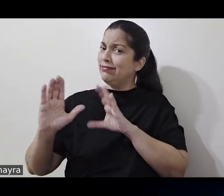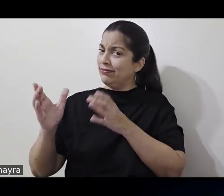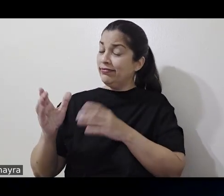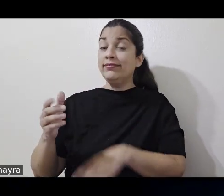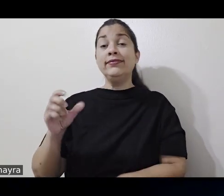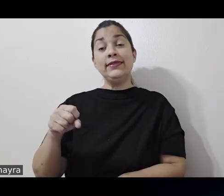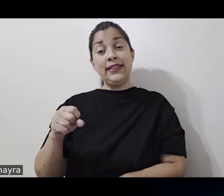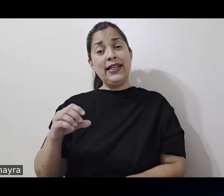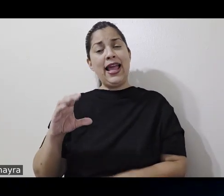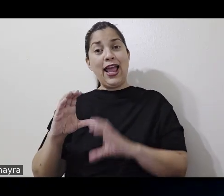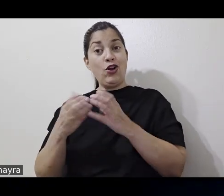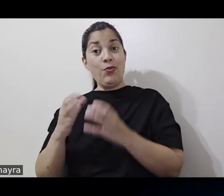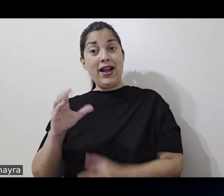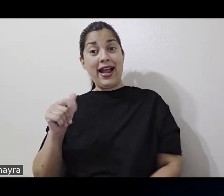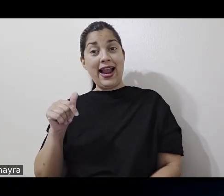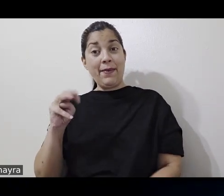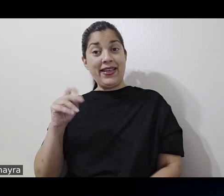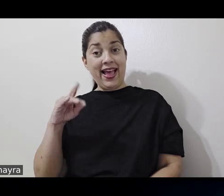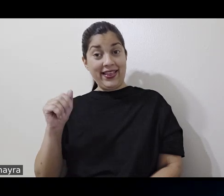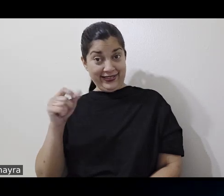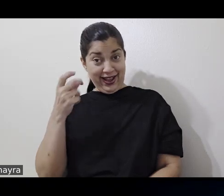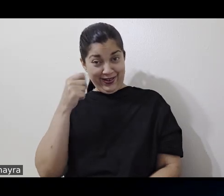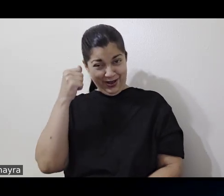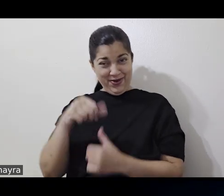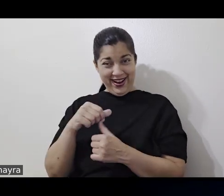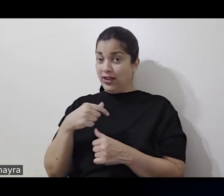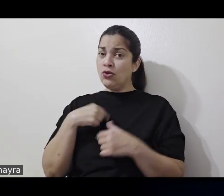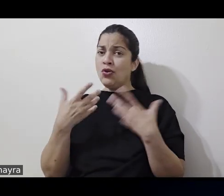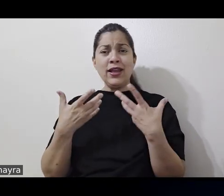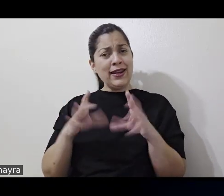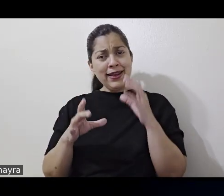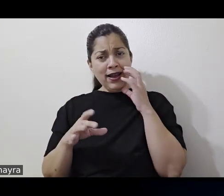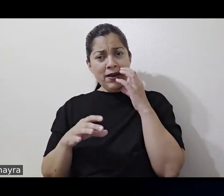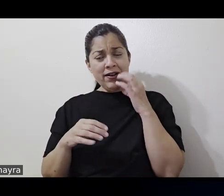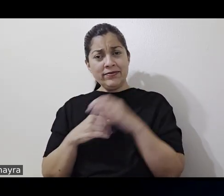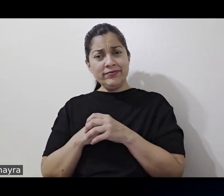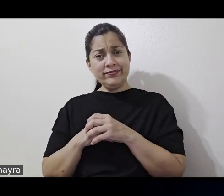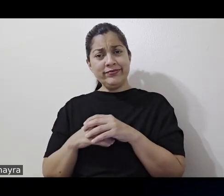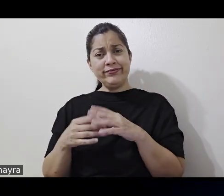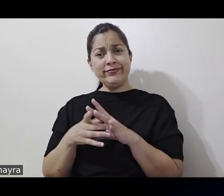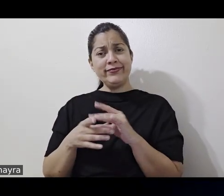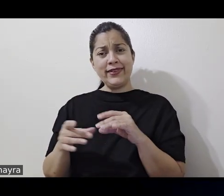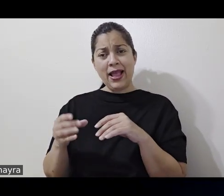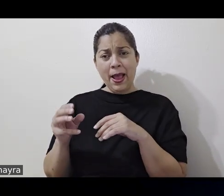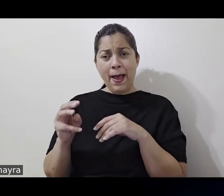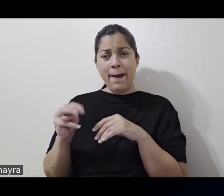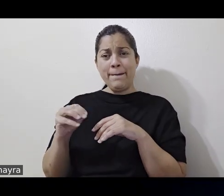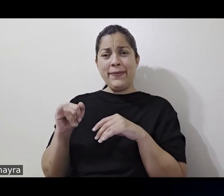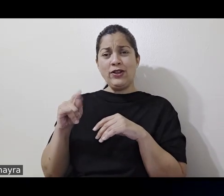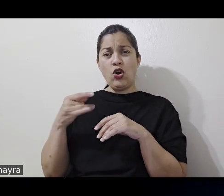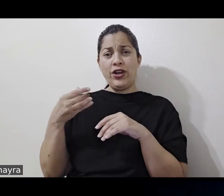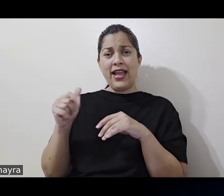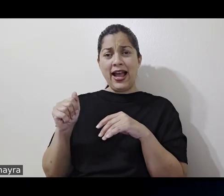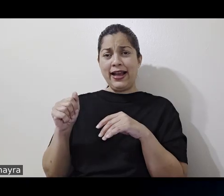de Calamidades, ¿te acuerdas que yo hice todo? Yo no quería los seres de la mitología griega ni ningún ser de